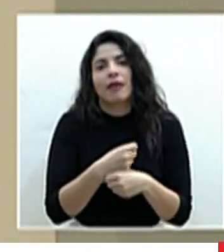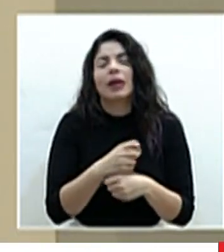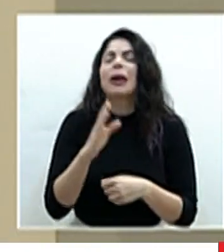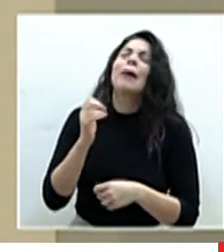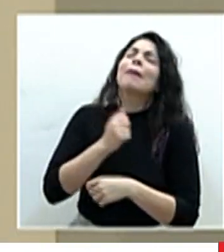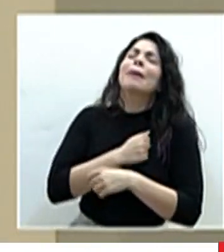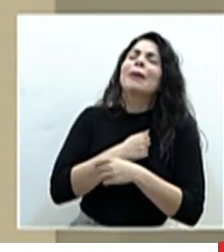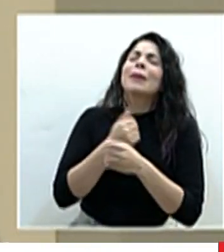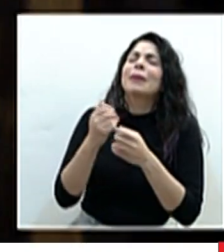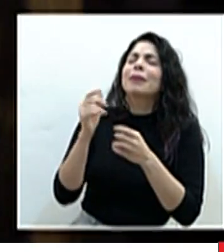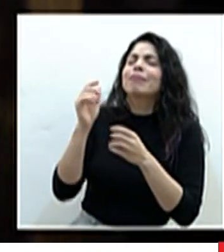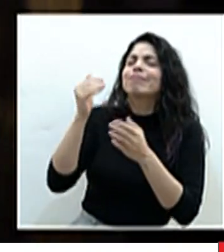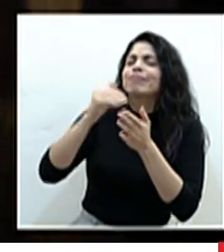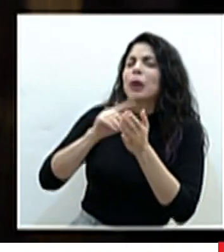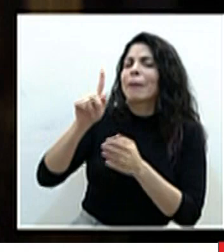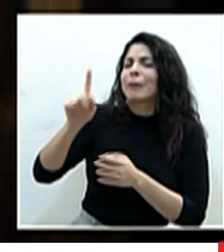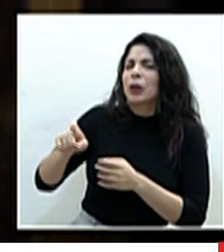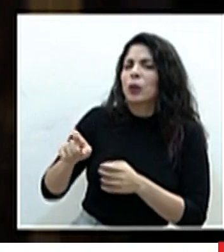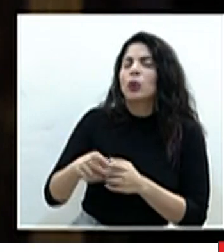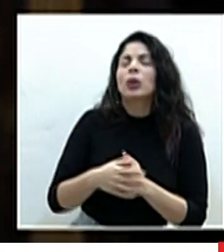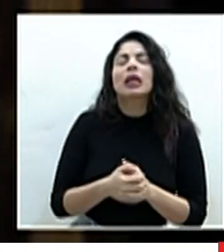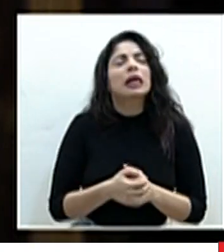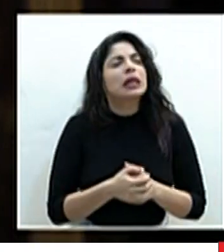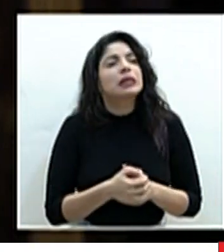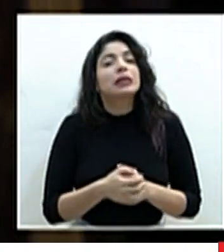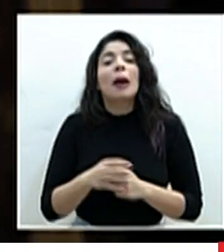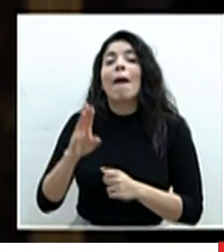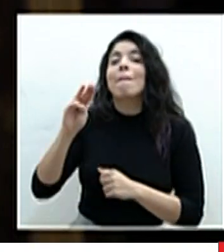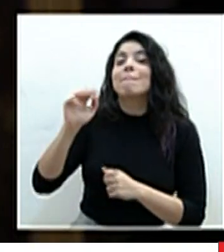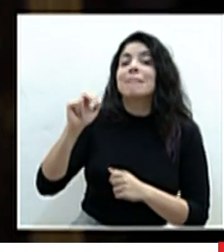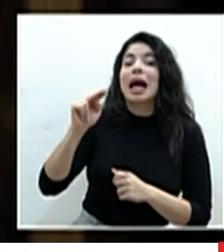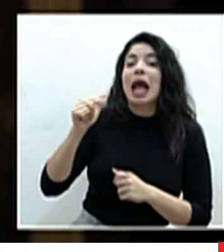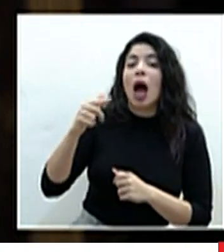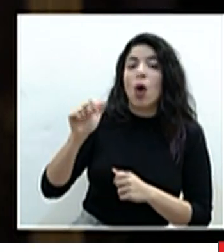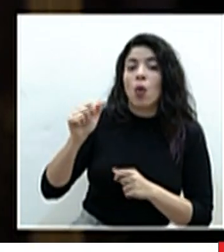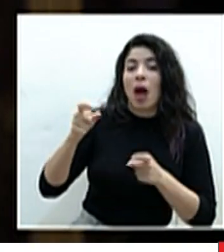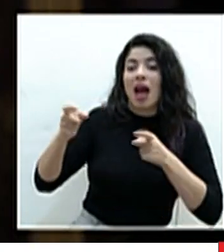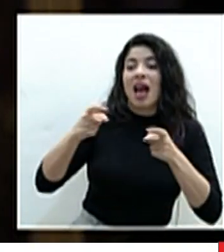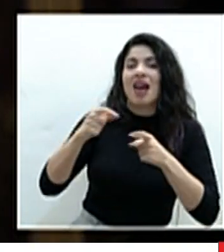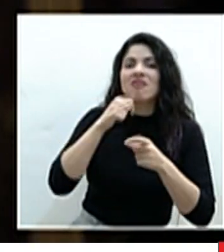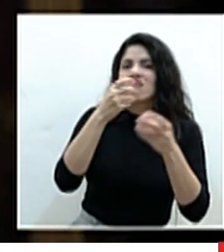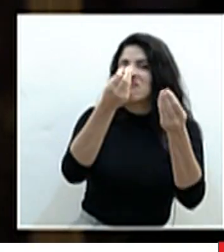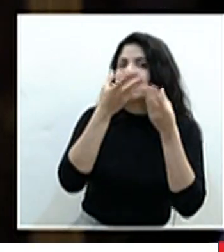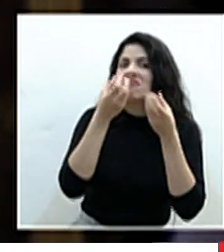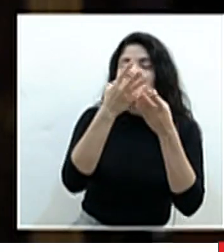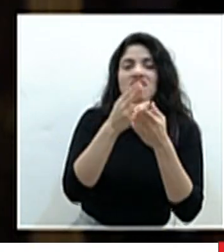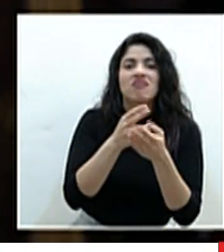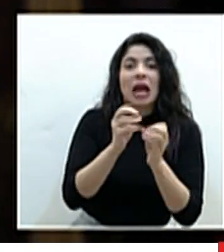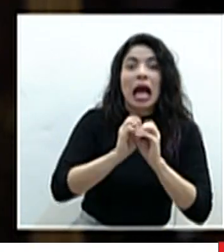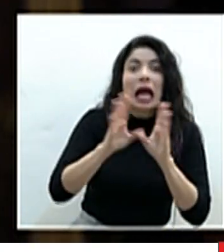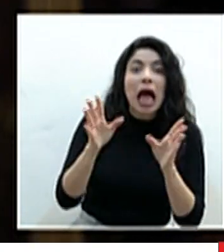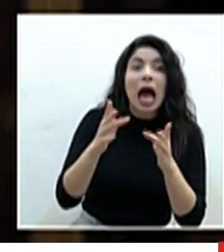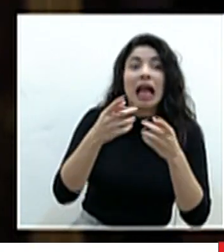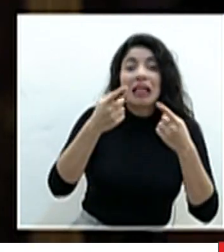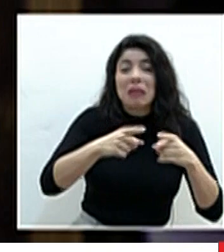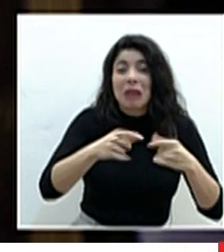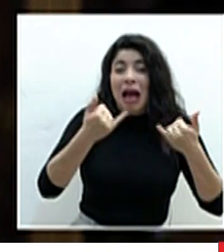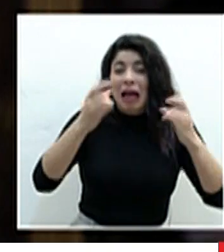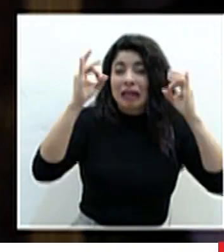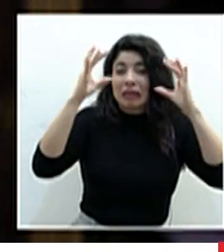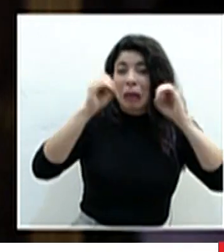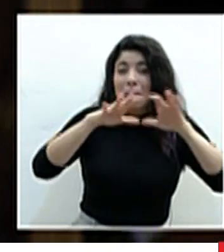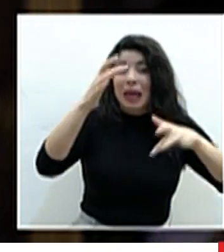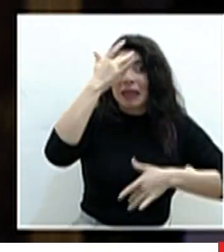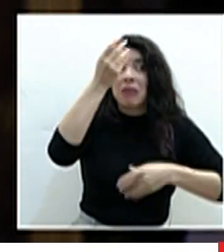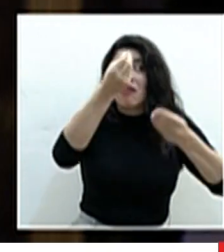una repregunta, Por favor. El régimen de Managua no da un solo dato fiable de los estragos que está causando la